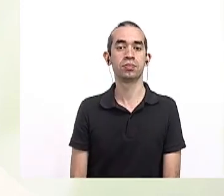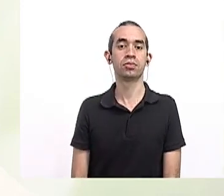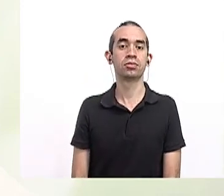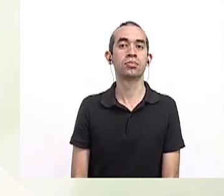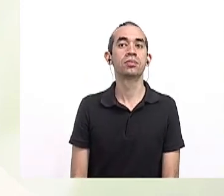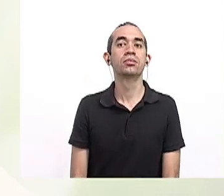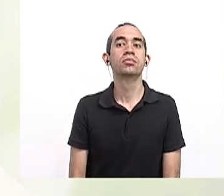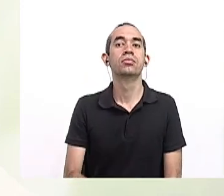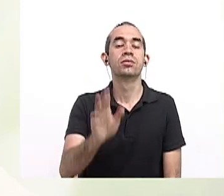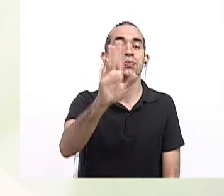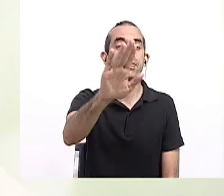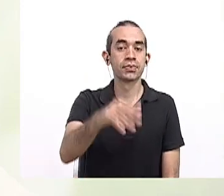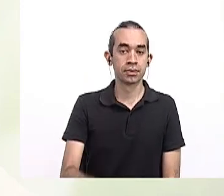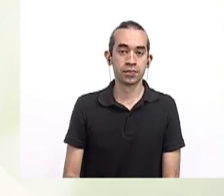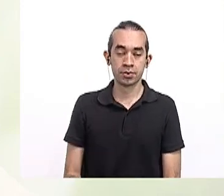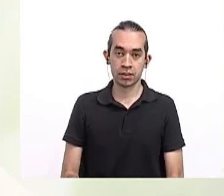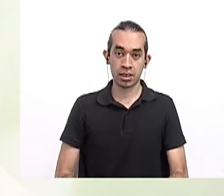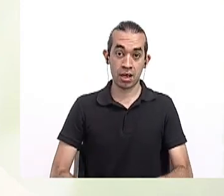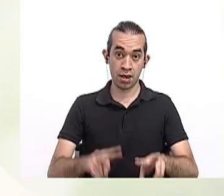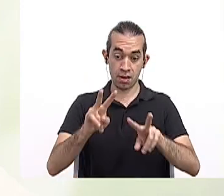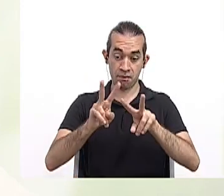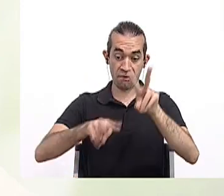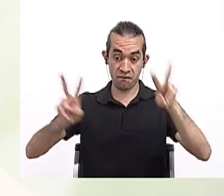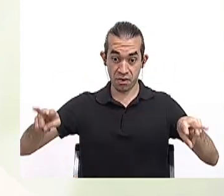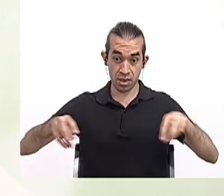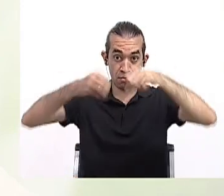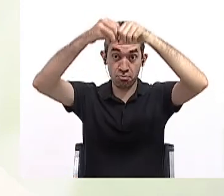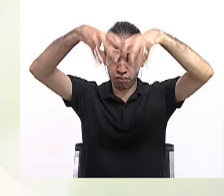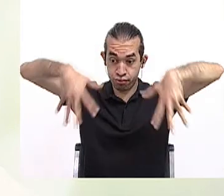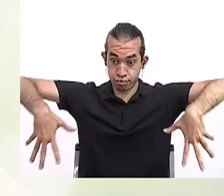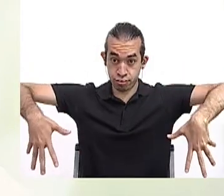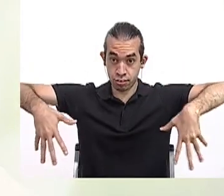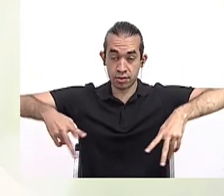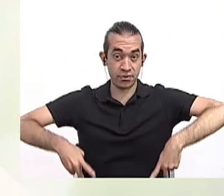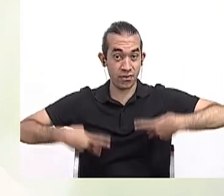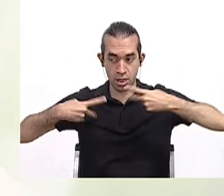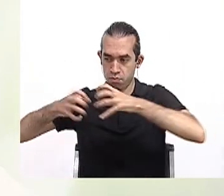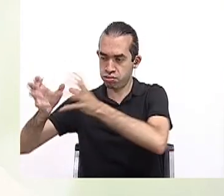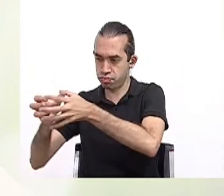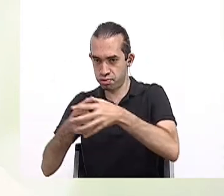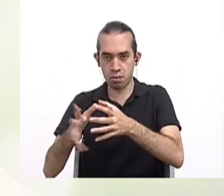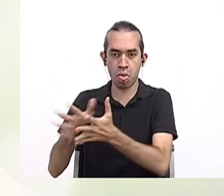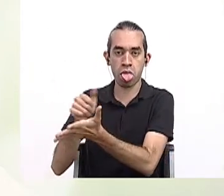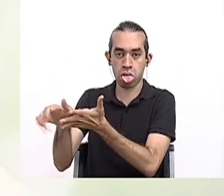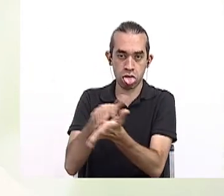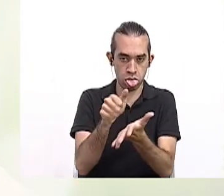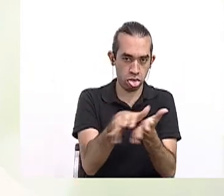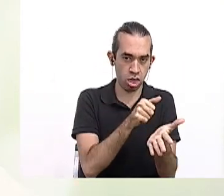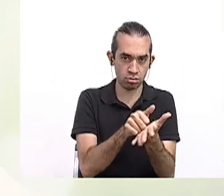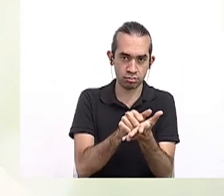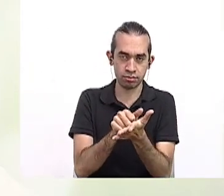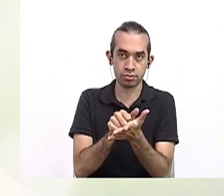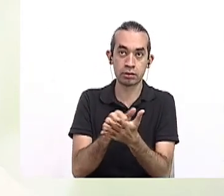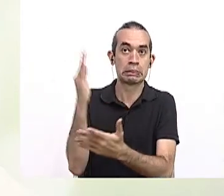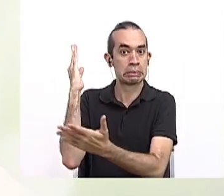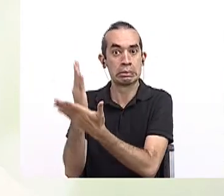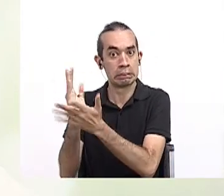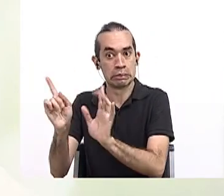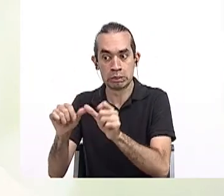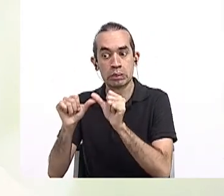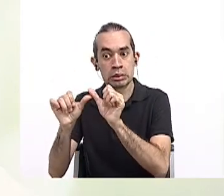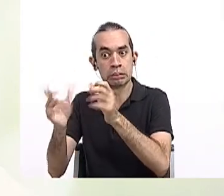detener la pérdida de biodiversidad y abordar las cuestiones de la desertificación y el uso